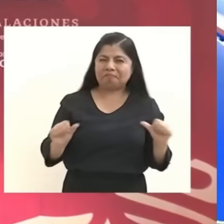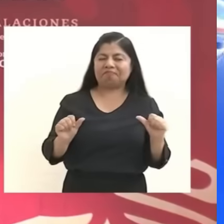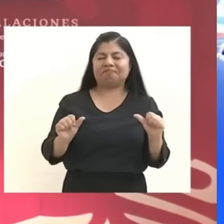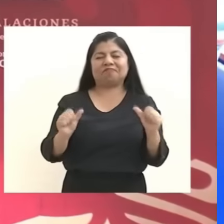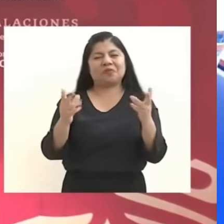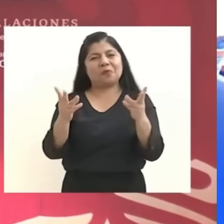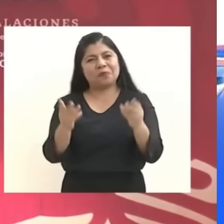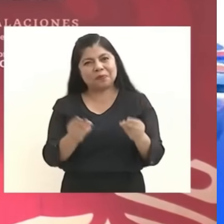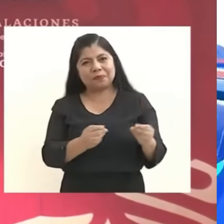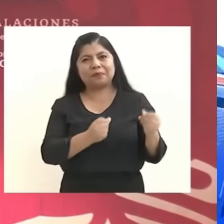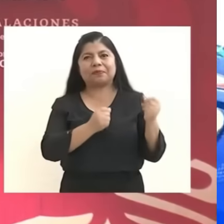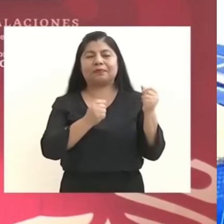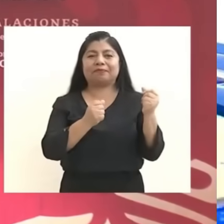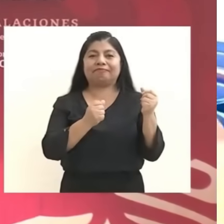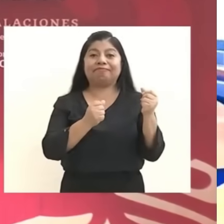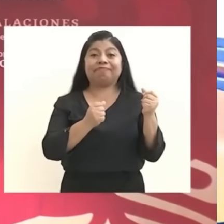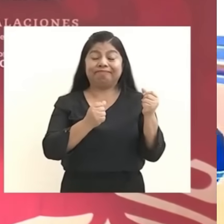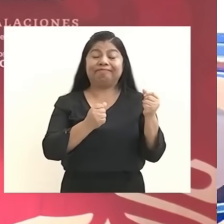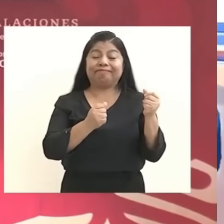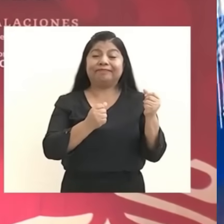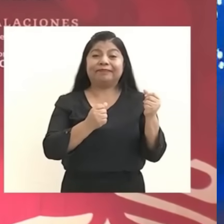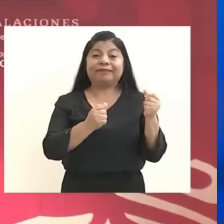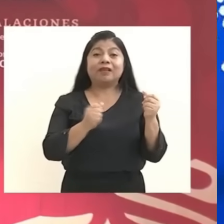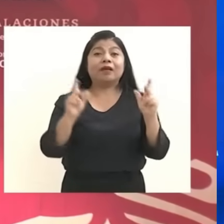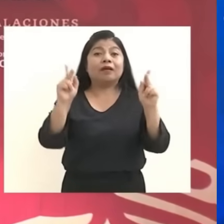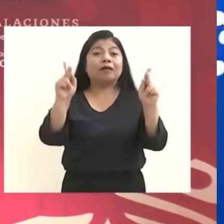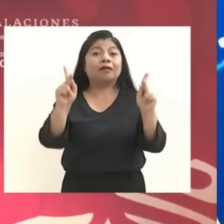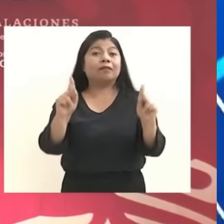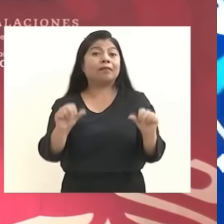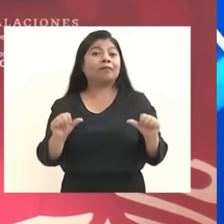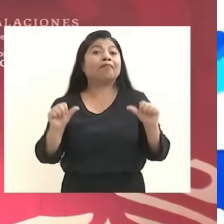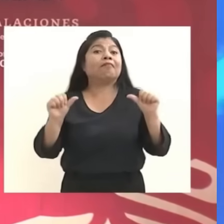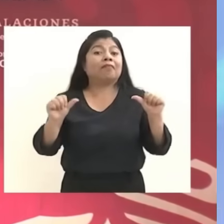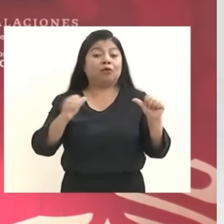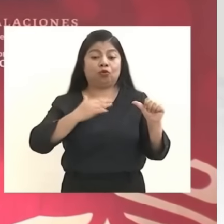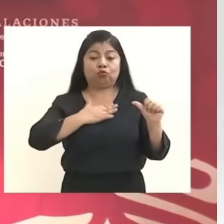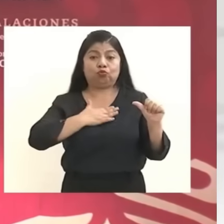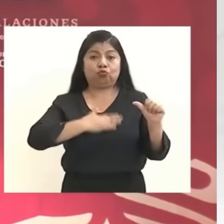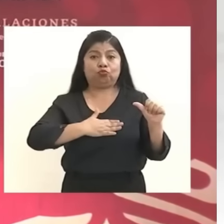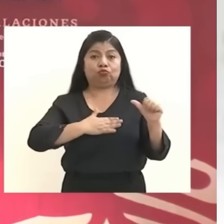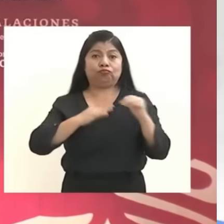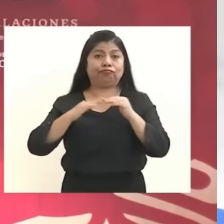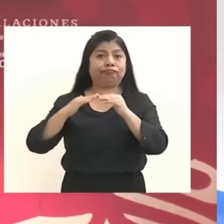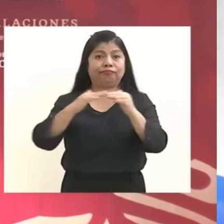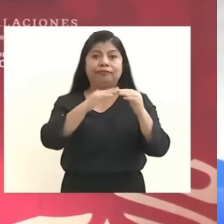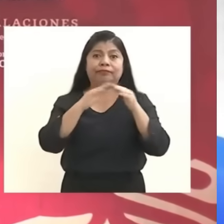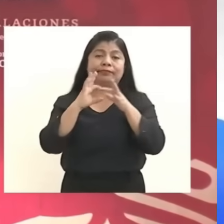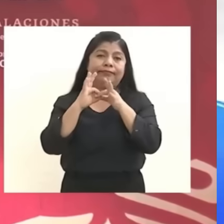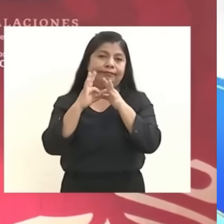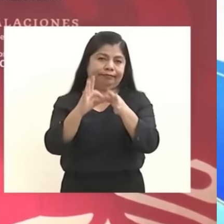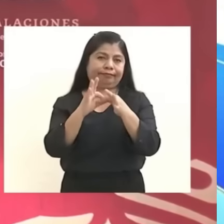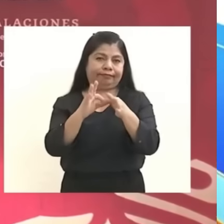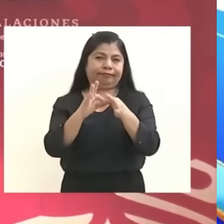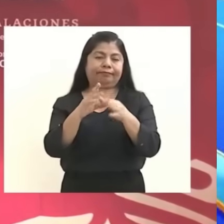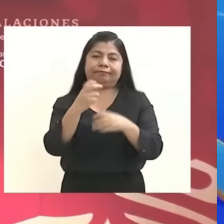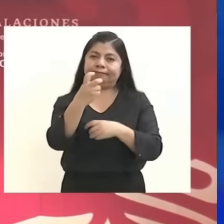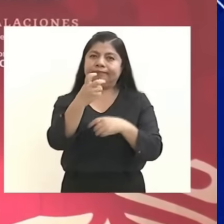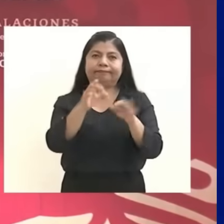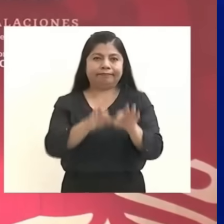Porque, repito, la paz es fruto de la justicia. Por eso vamos